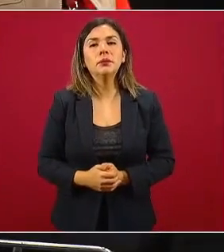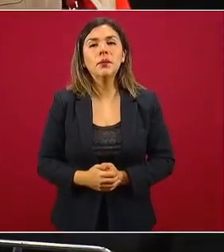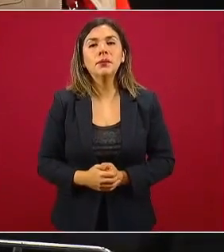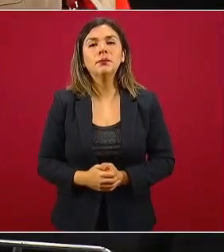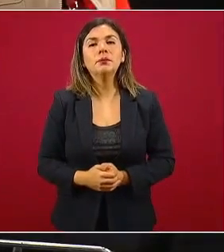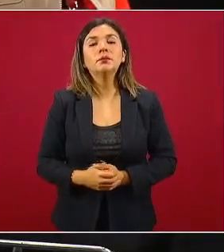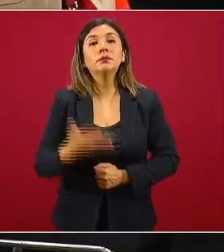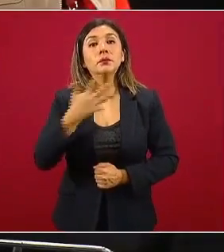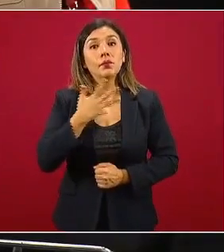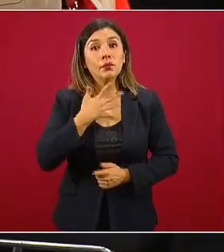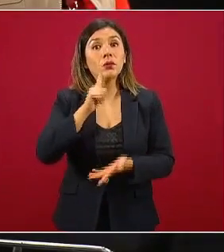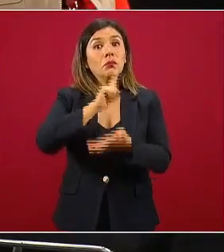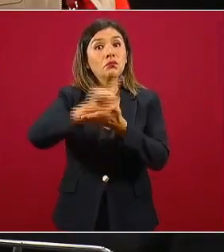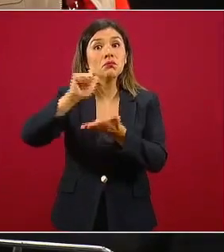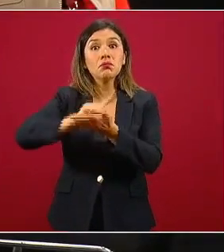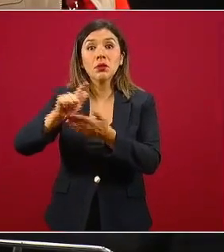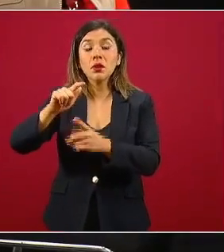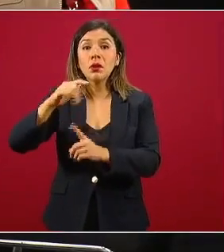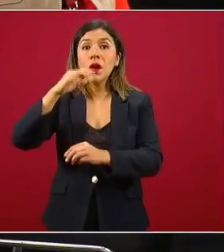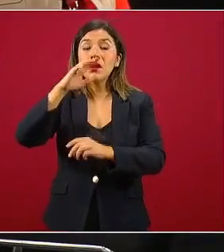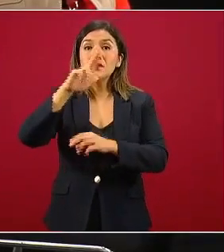Se limpió el medio ambiente.